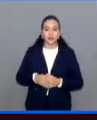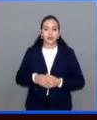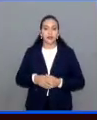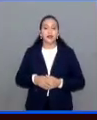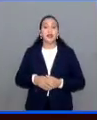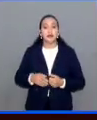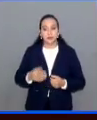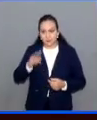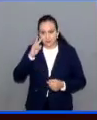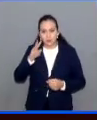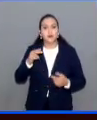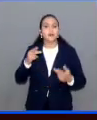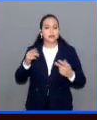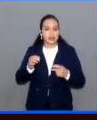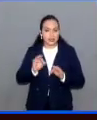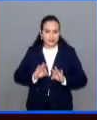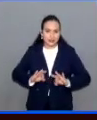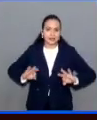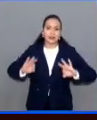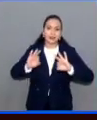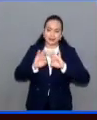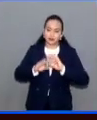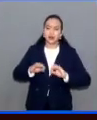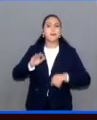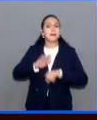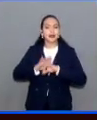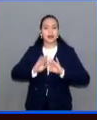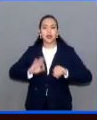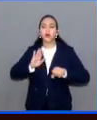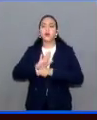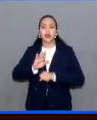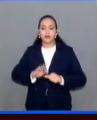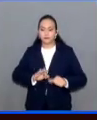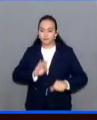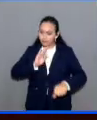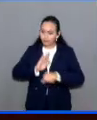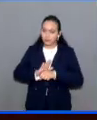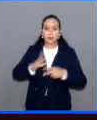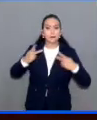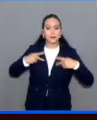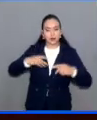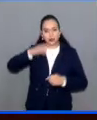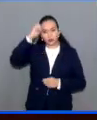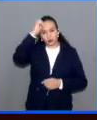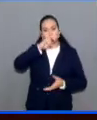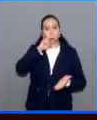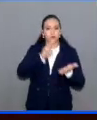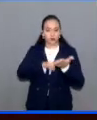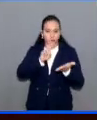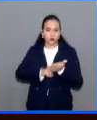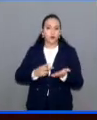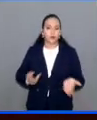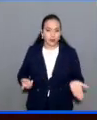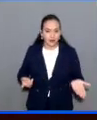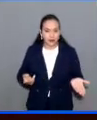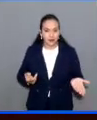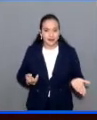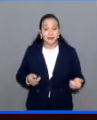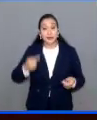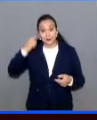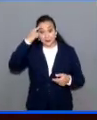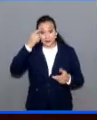psicología, es decir, procurar no es lo mismo a obligar. Probablemente derivado de una consulta habría habido una obligación